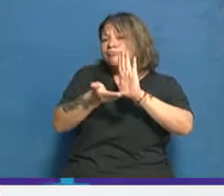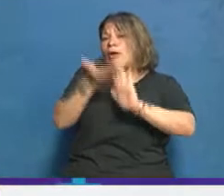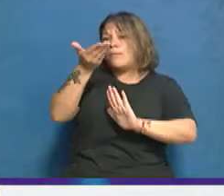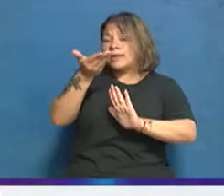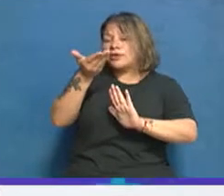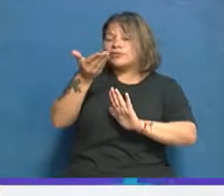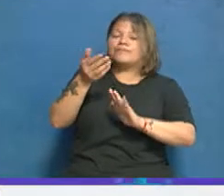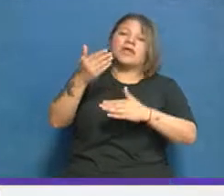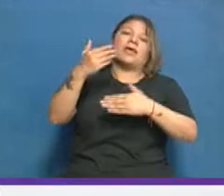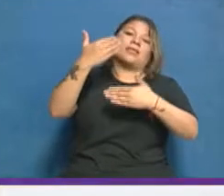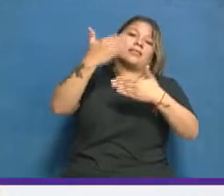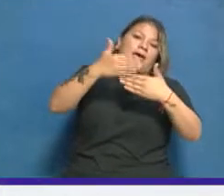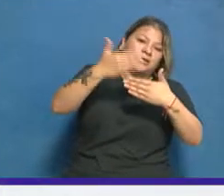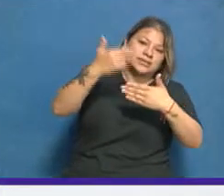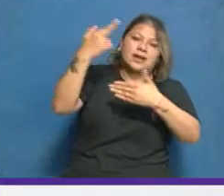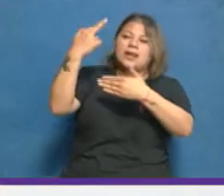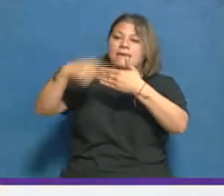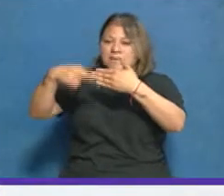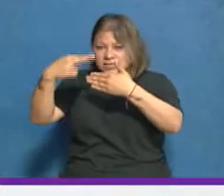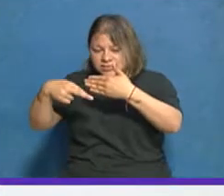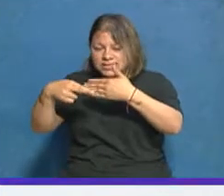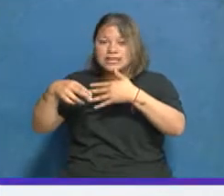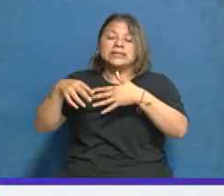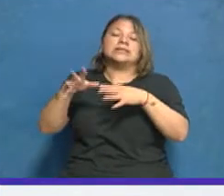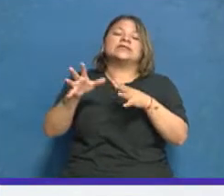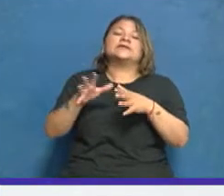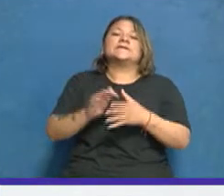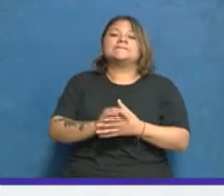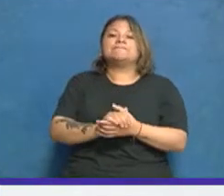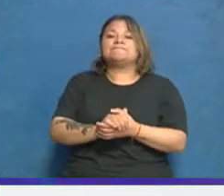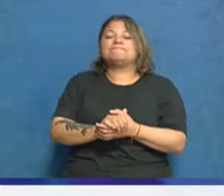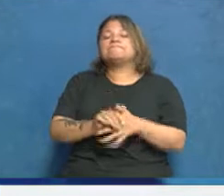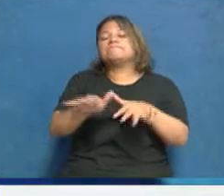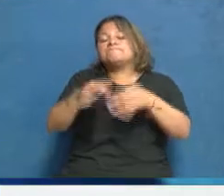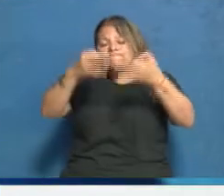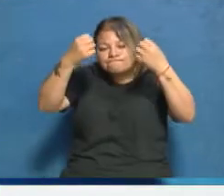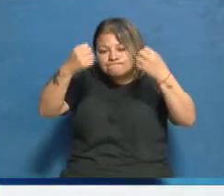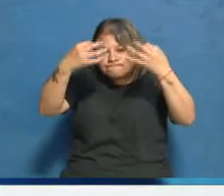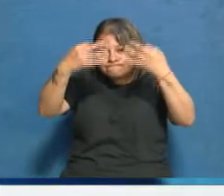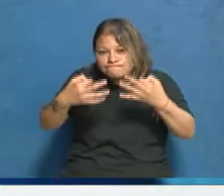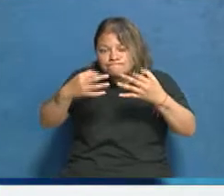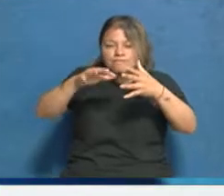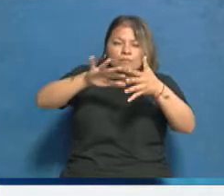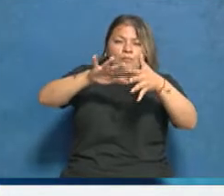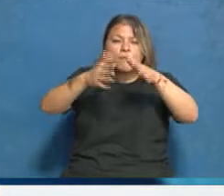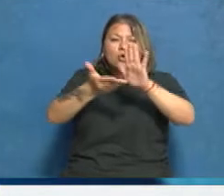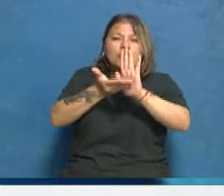que sucede con taxis y remises. La situación en ese caso es específicamente la de un promedio